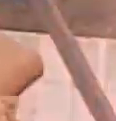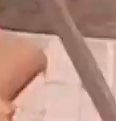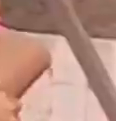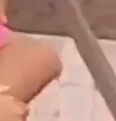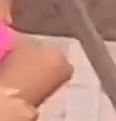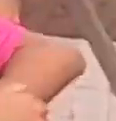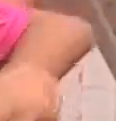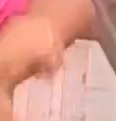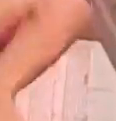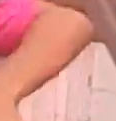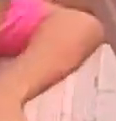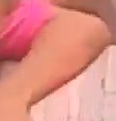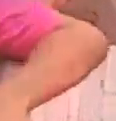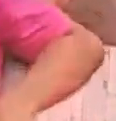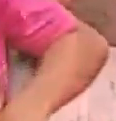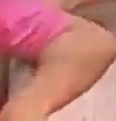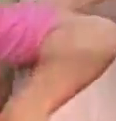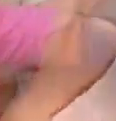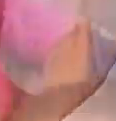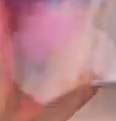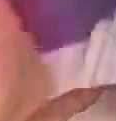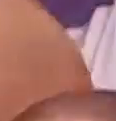7.500 habitantes